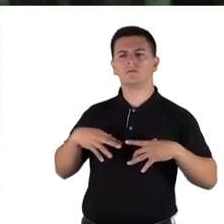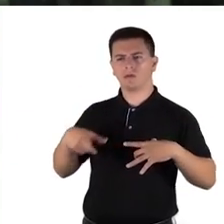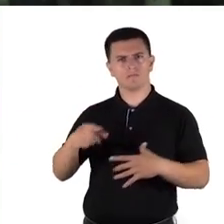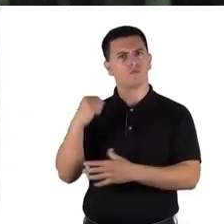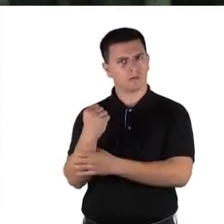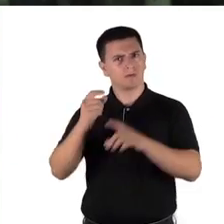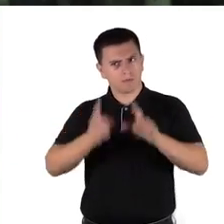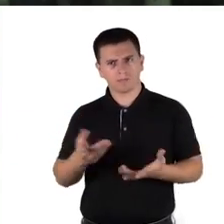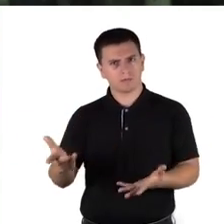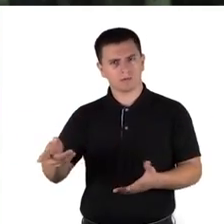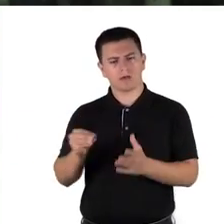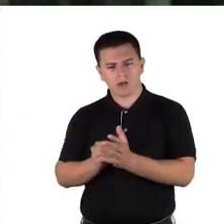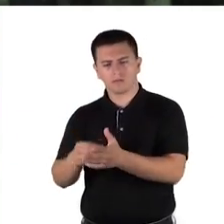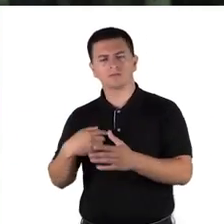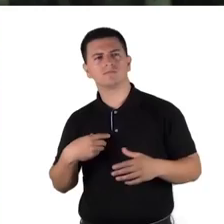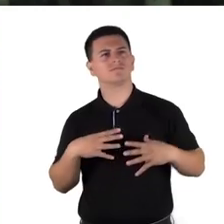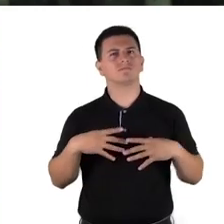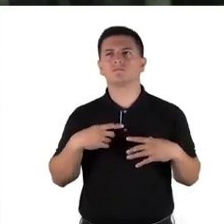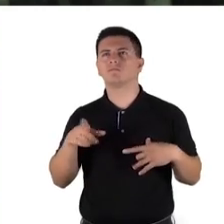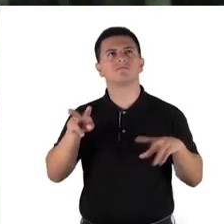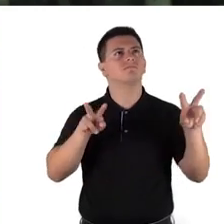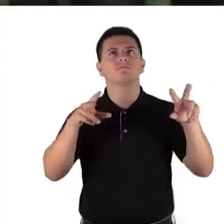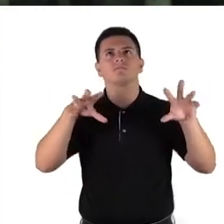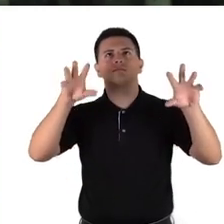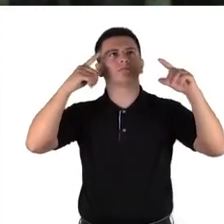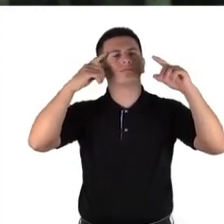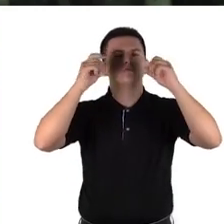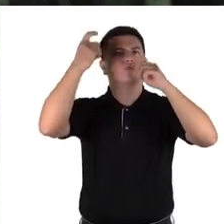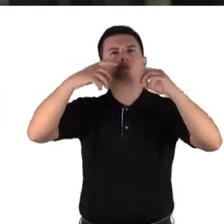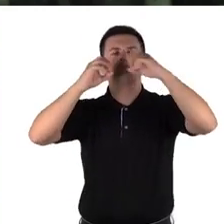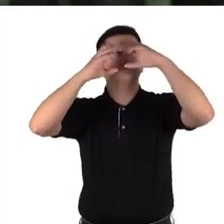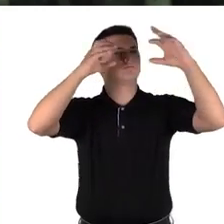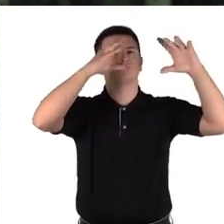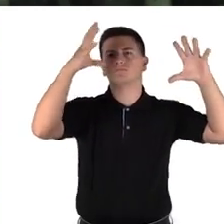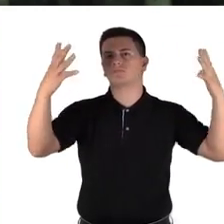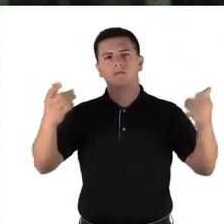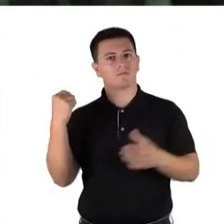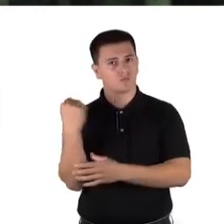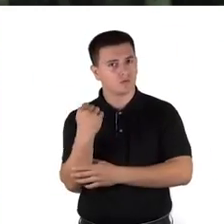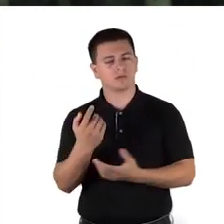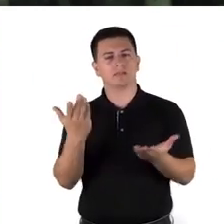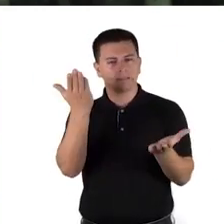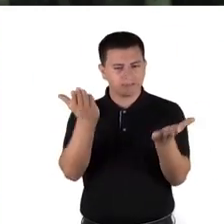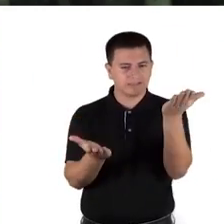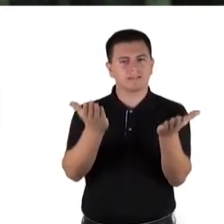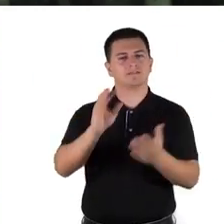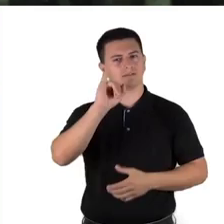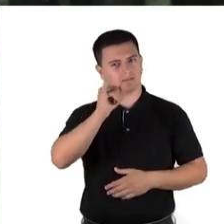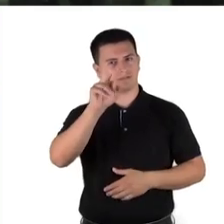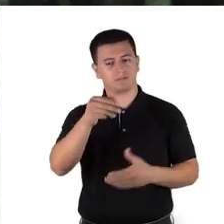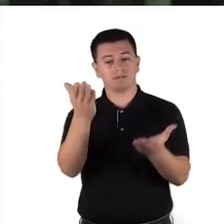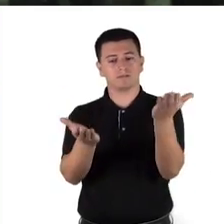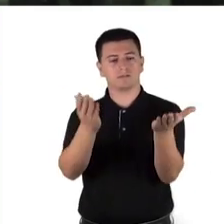creativos y a desarrollar distintivamente habilidades y herramientas que, si fuera lo contrario, tendríamos como una agenda muy estructurada,